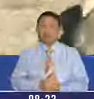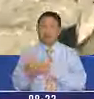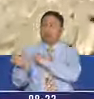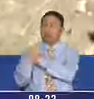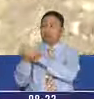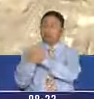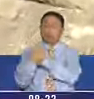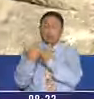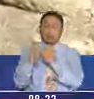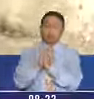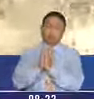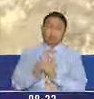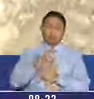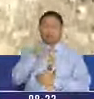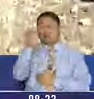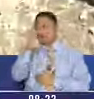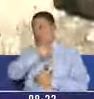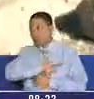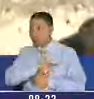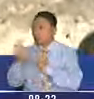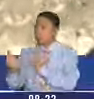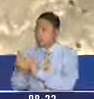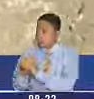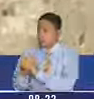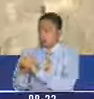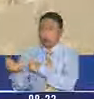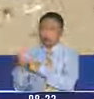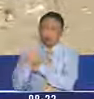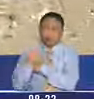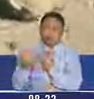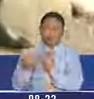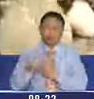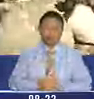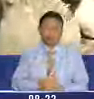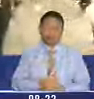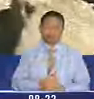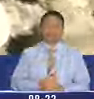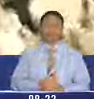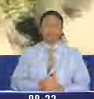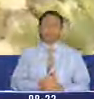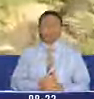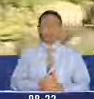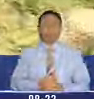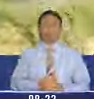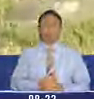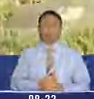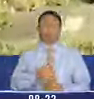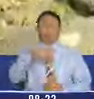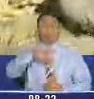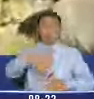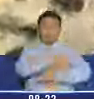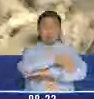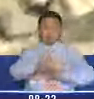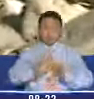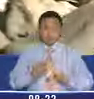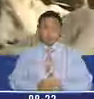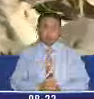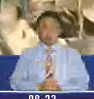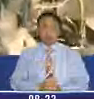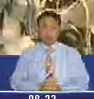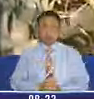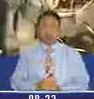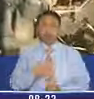Hemos pedido, hemos ido al municipio y no nos escuchan. No nos ayudan arreglándonos las calles. Mi vecino,